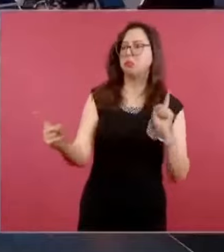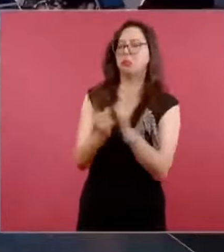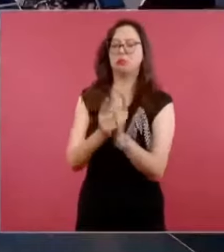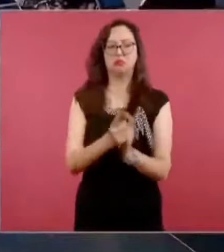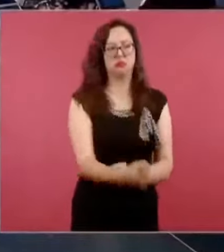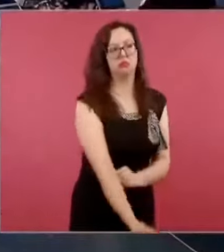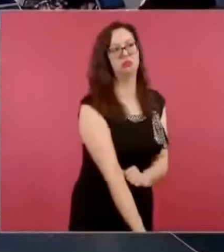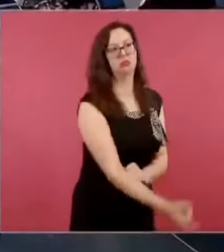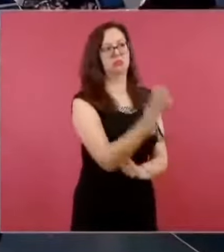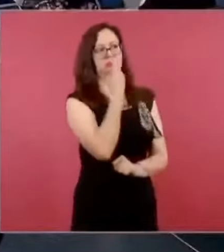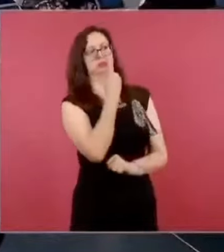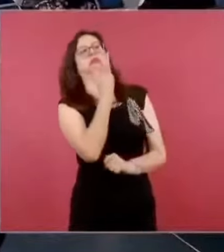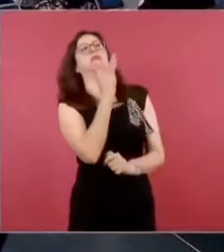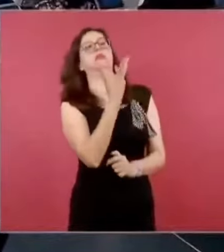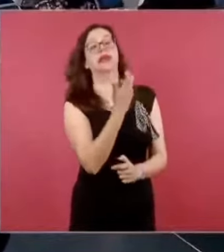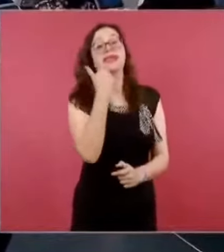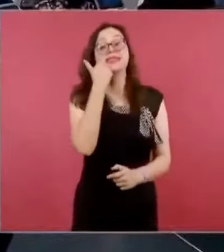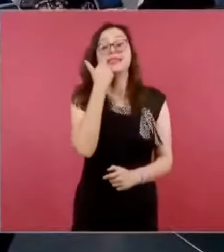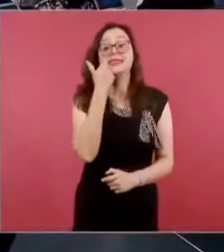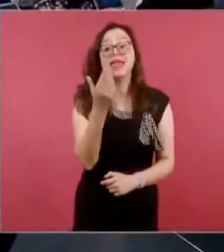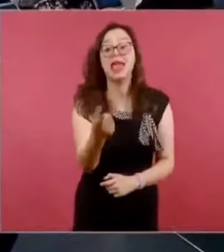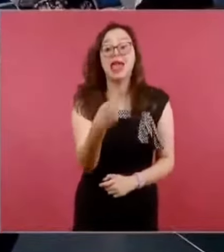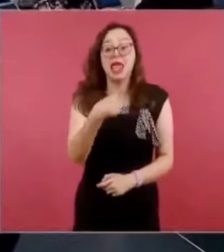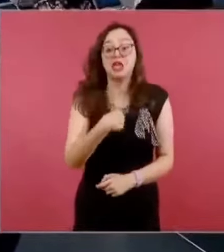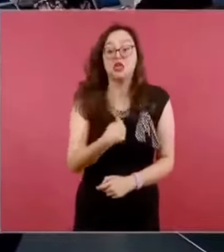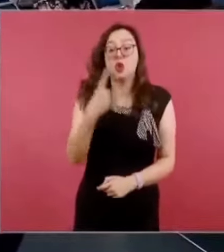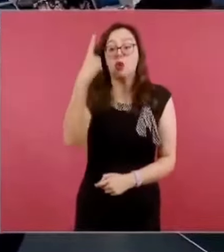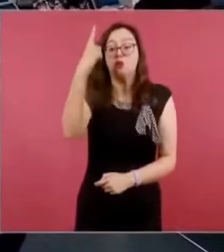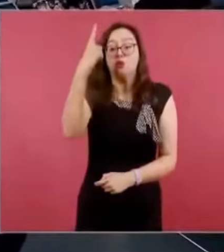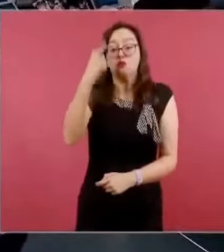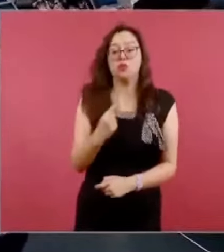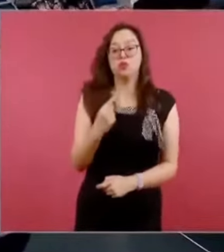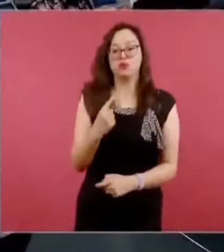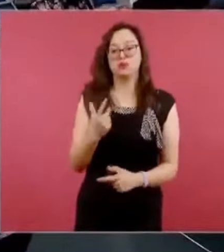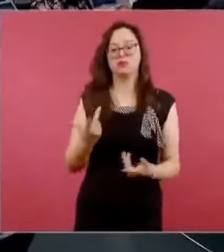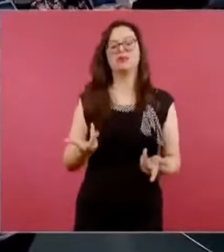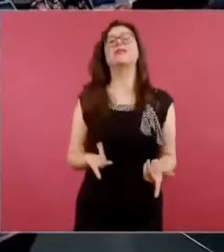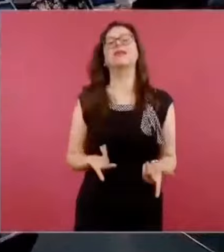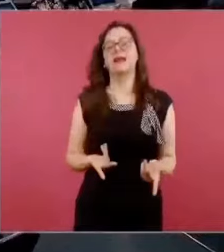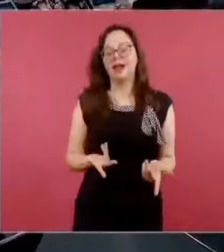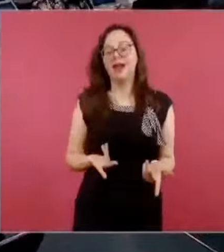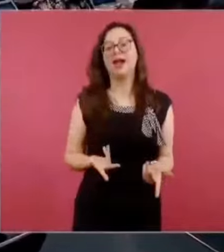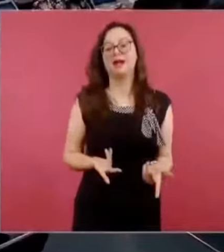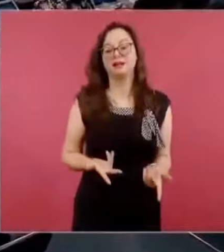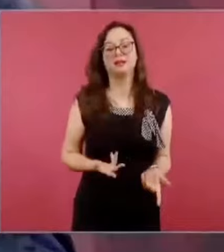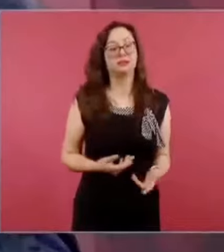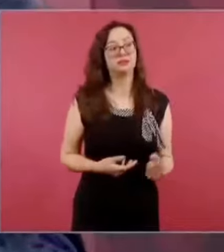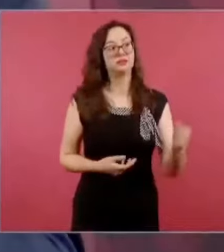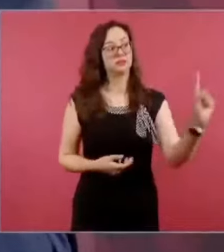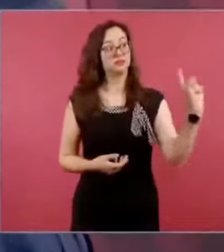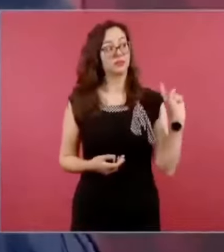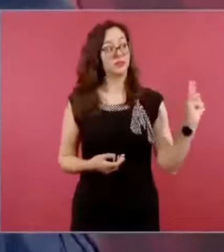Por eso es que cuando lo vi venir, saqué mi cartera